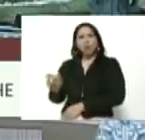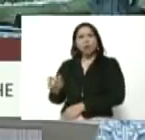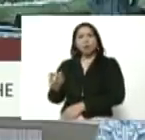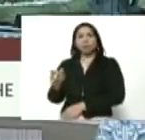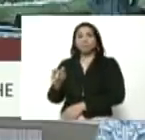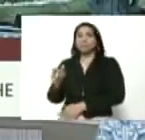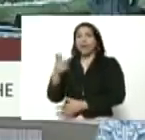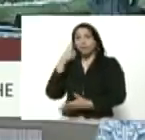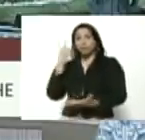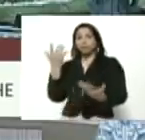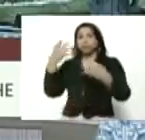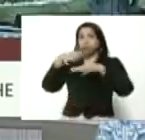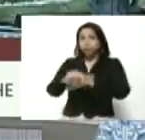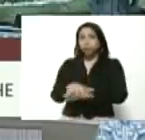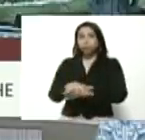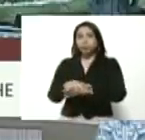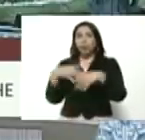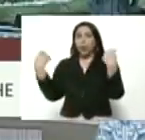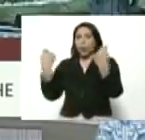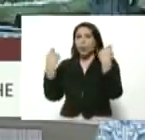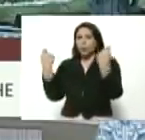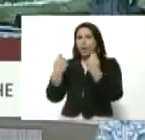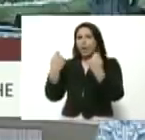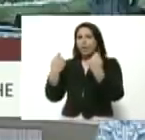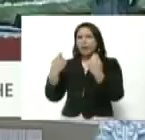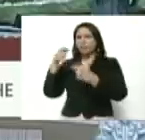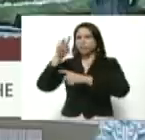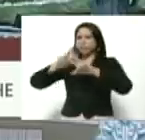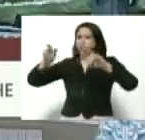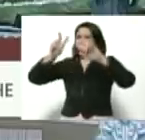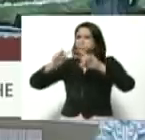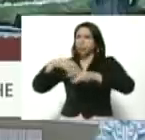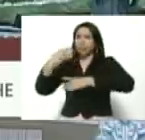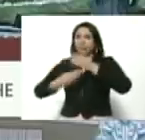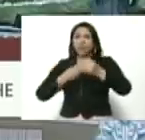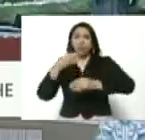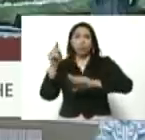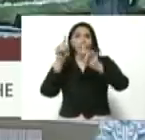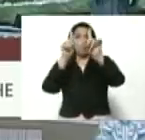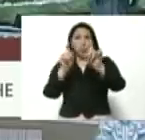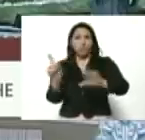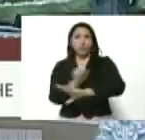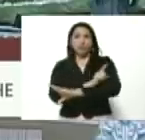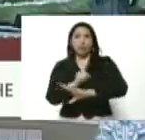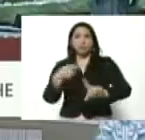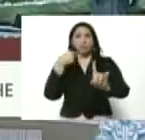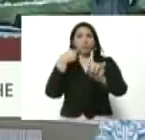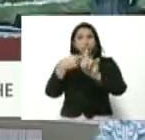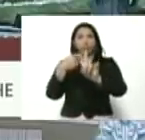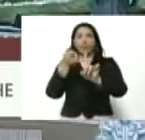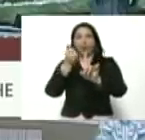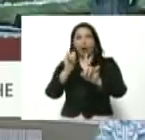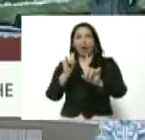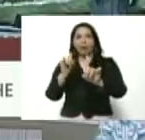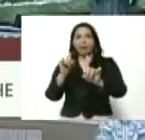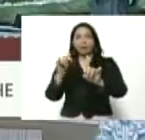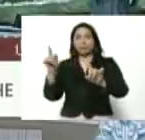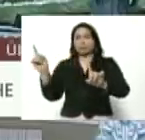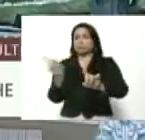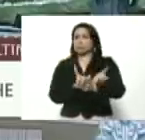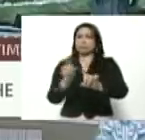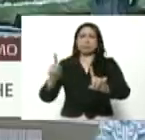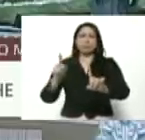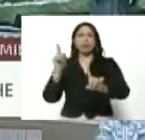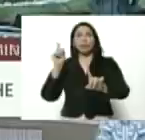masivo y personalizado se le tomó la prueba rápida salió positivo e inmediatamente se le